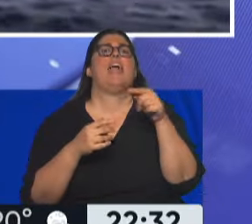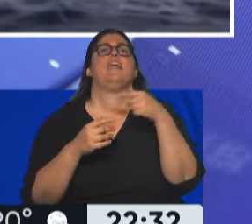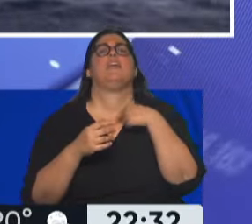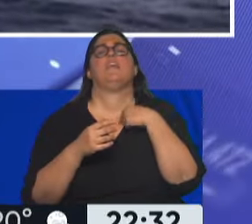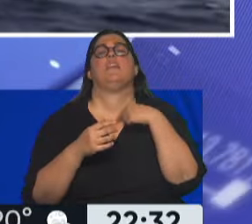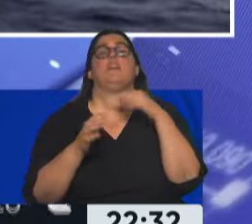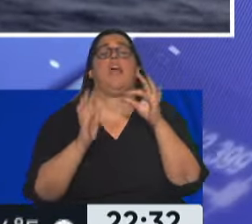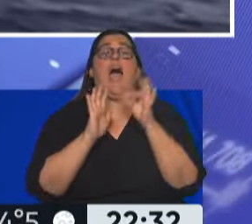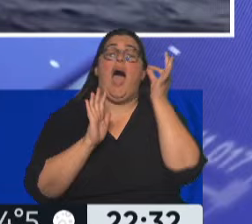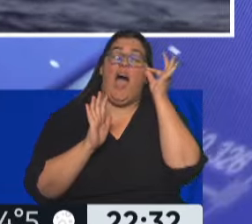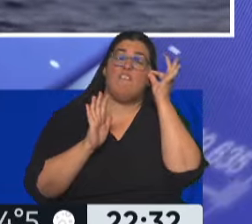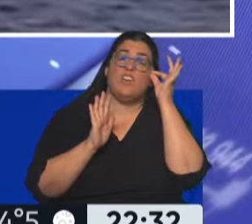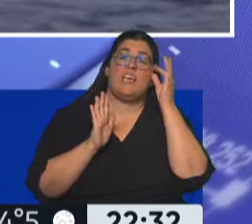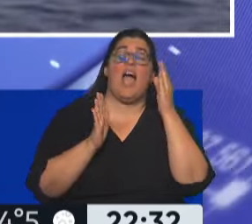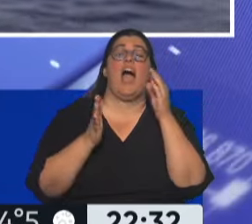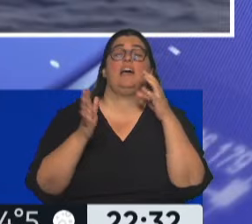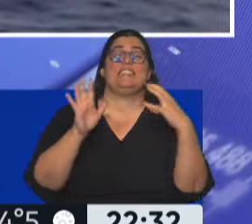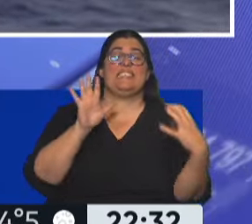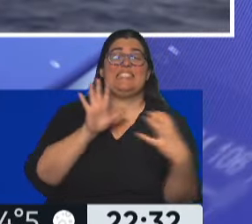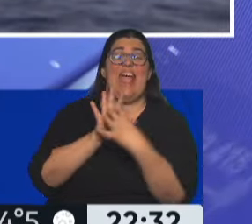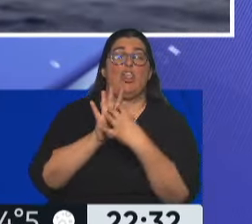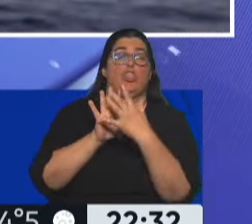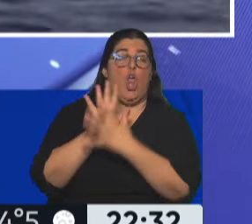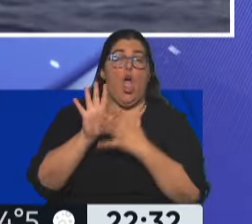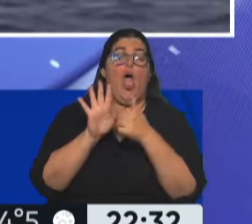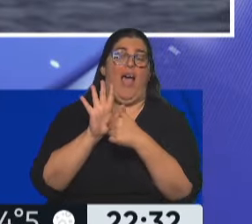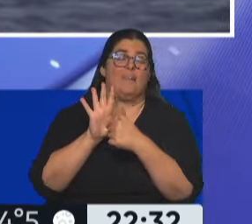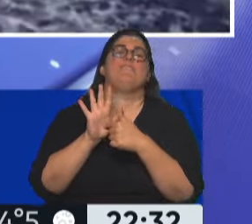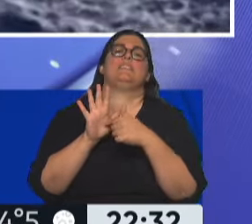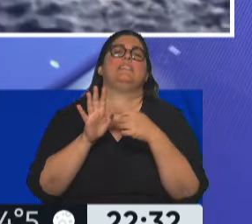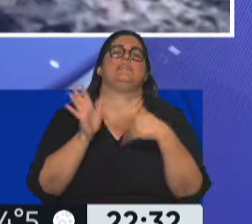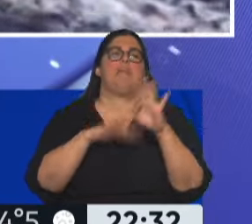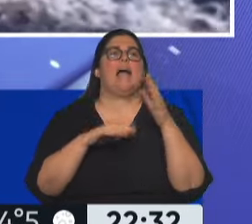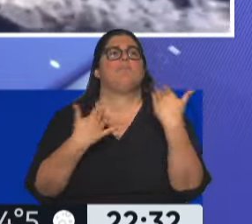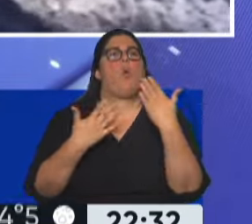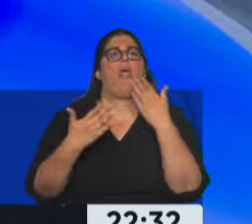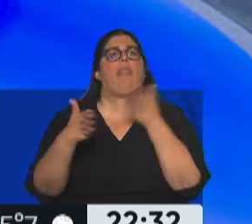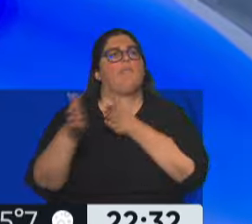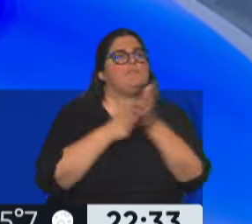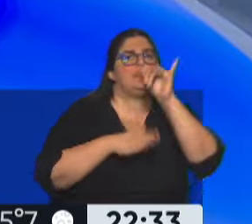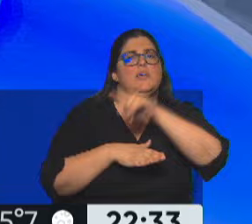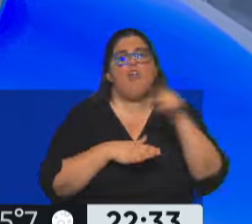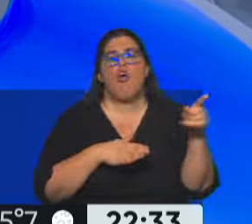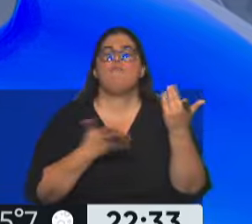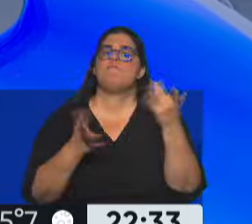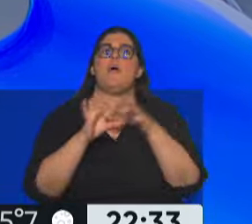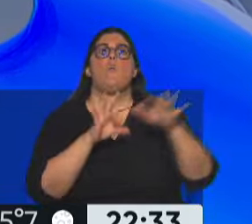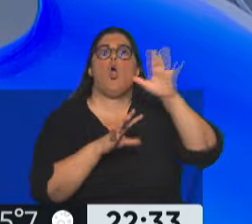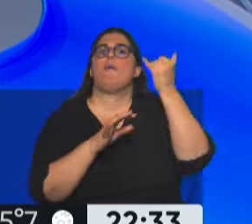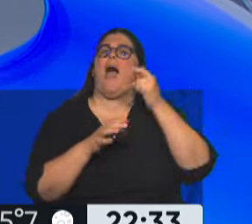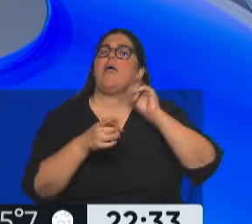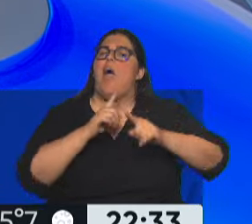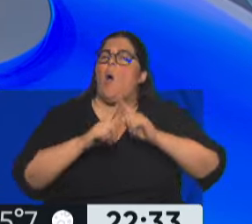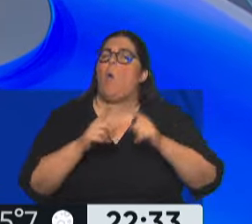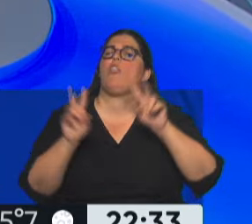África y que emigran por crisis hacia Europa. Entonces hay toda una negociación energética, una negociación con la